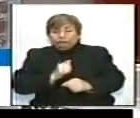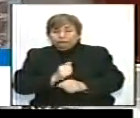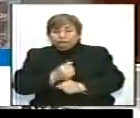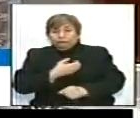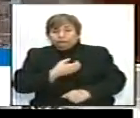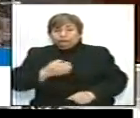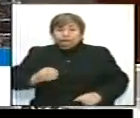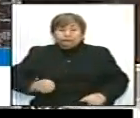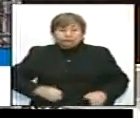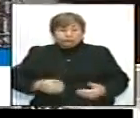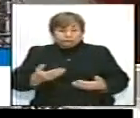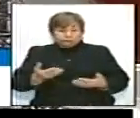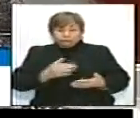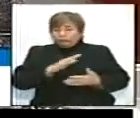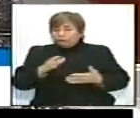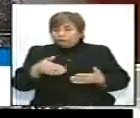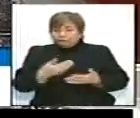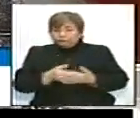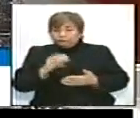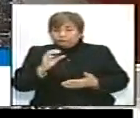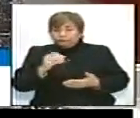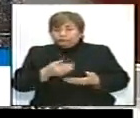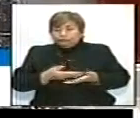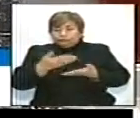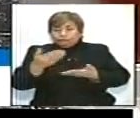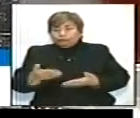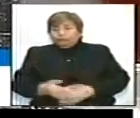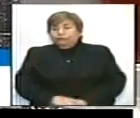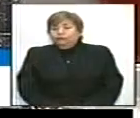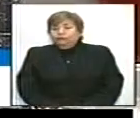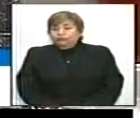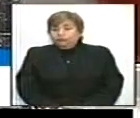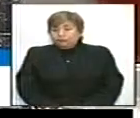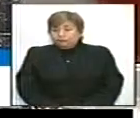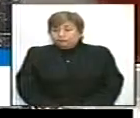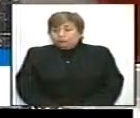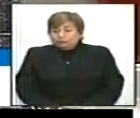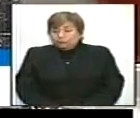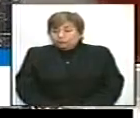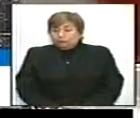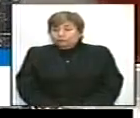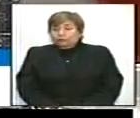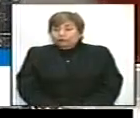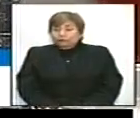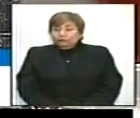del cual todo el COAR sería transferido a la región para su gestión.